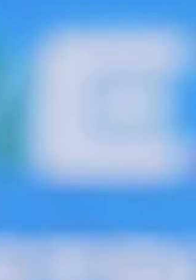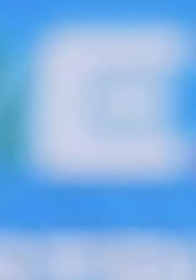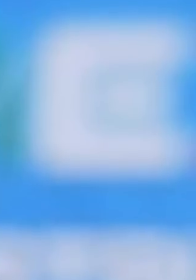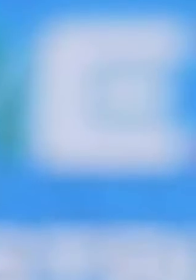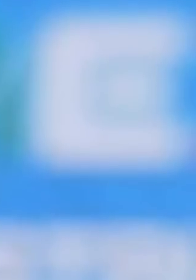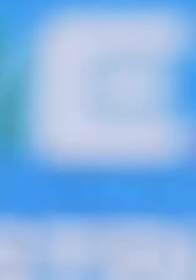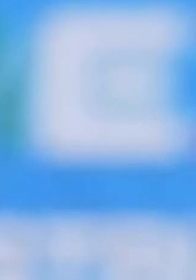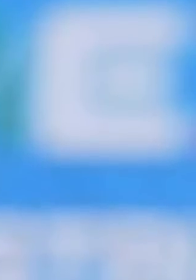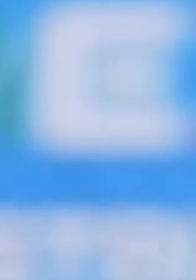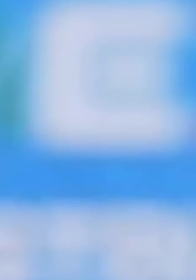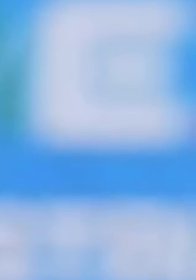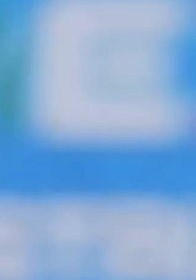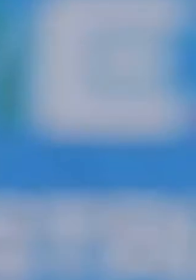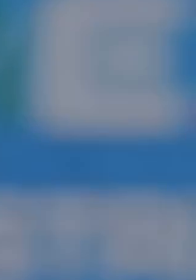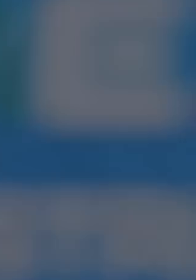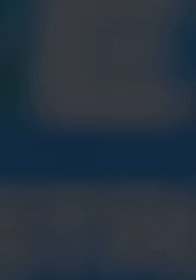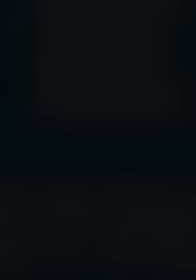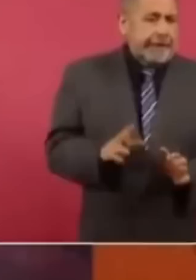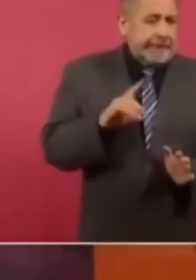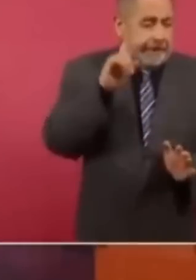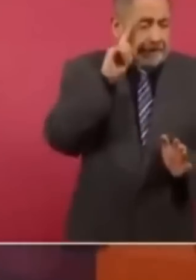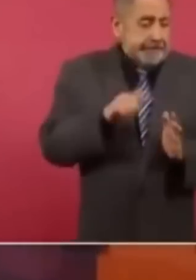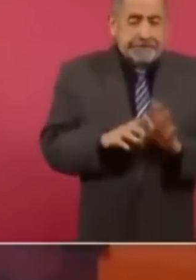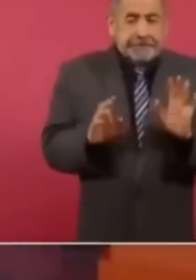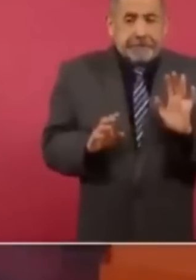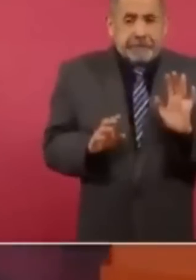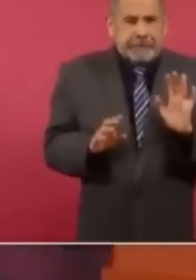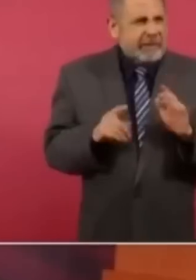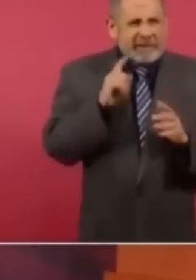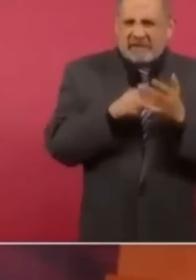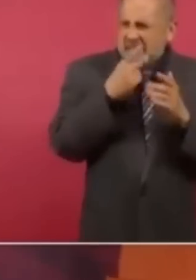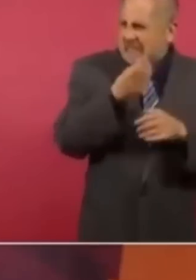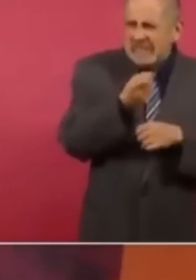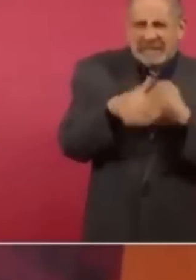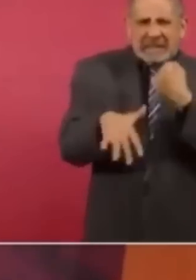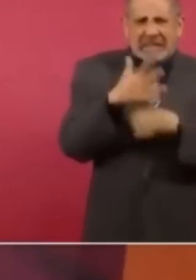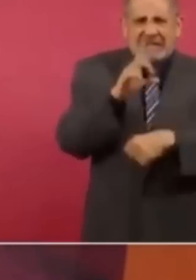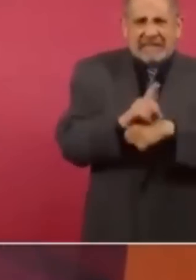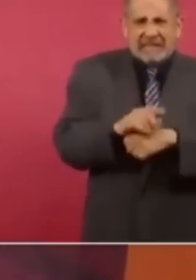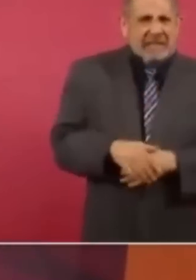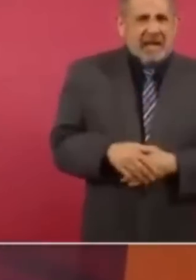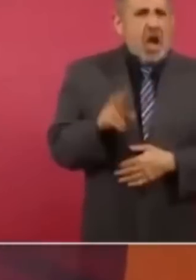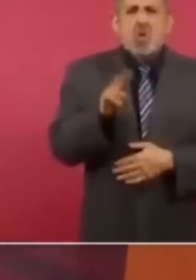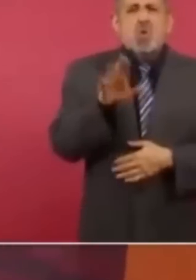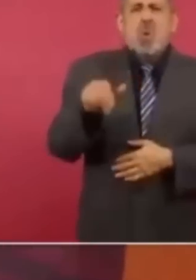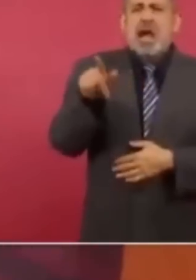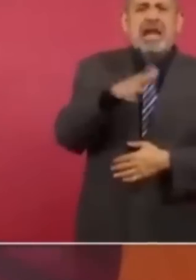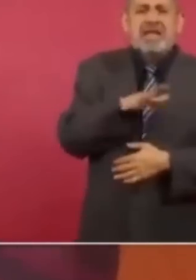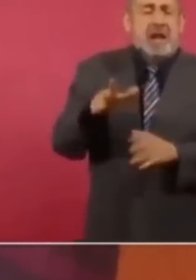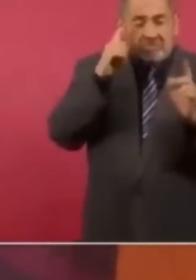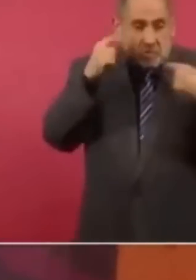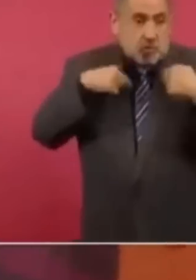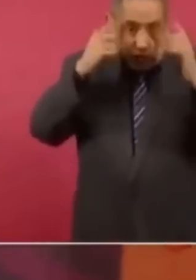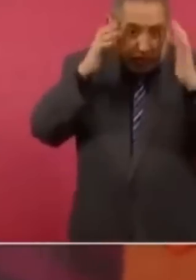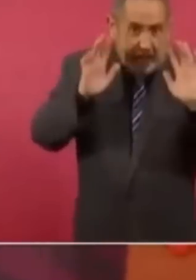las instalaciones militares en su camioneta poco después de la 1 de la tarde, una vez que concluyó la reunión de evaluación con los responsables del